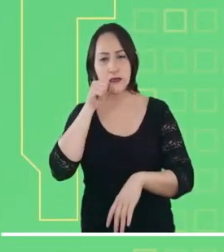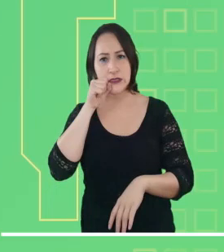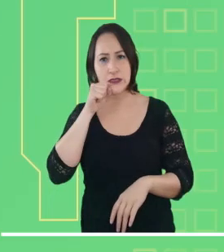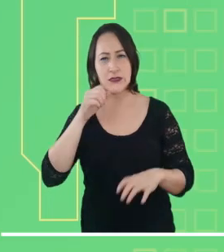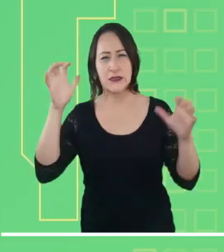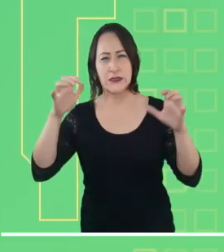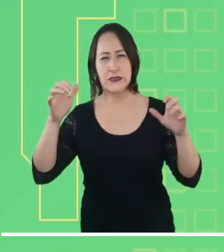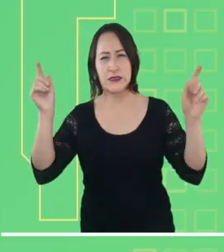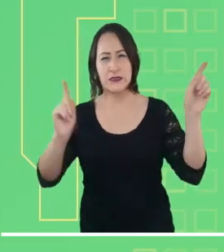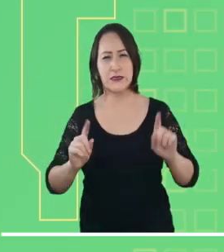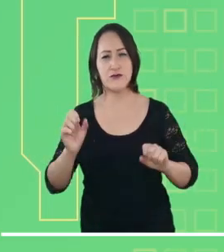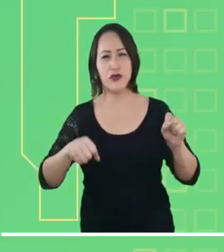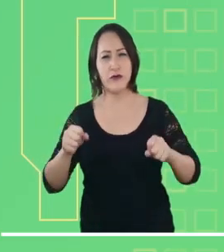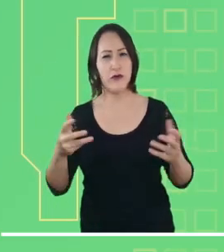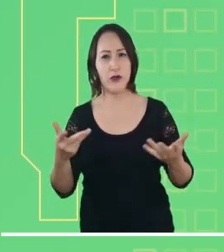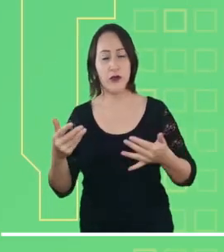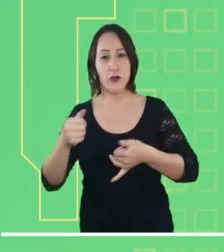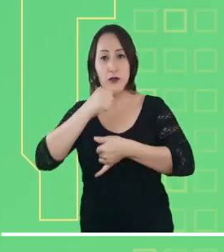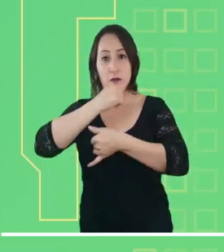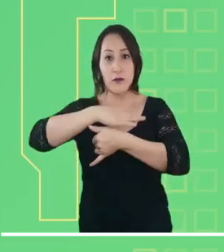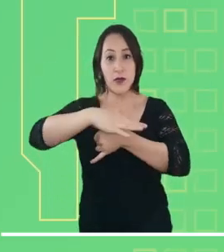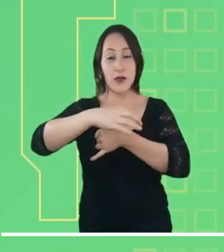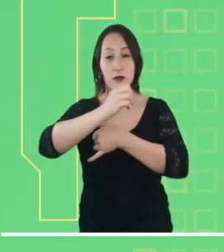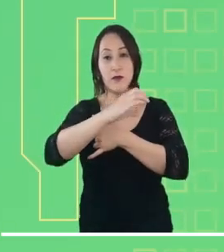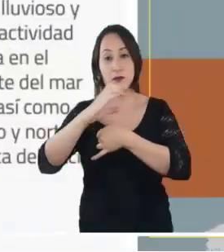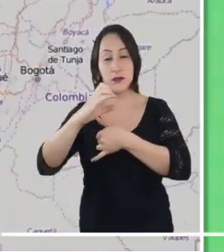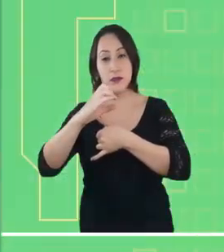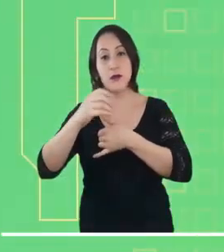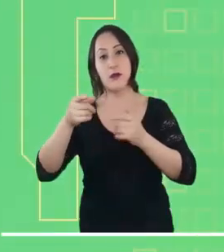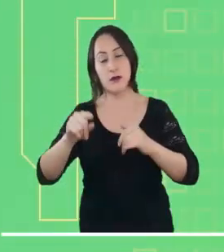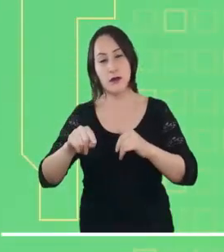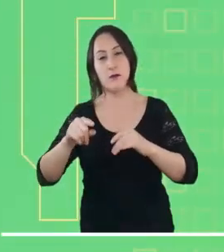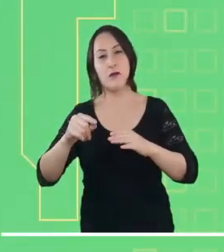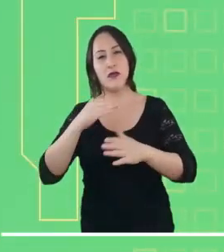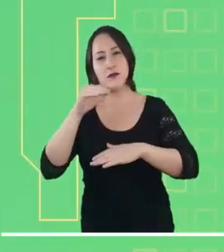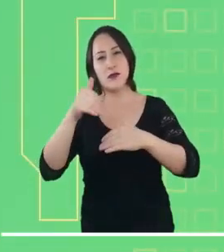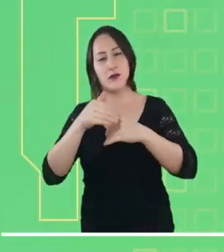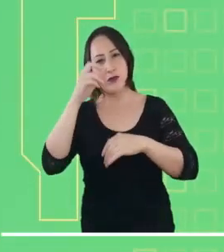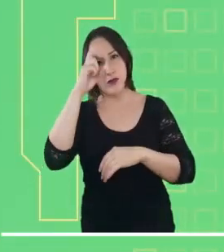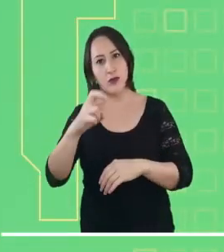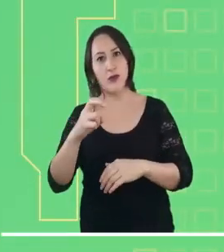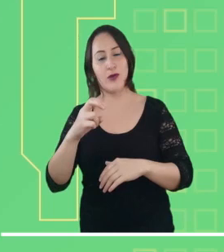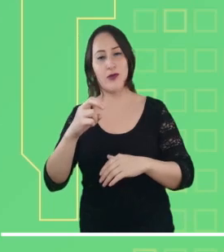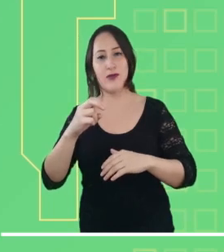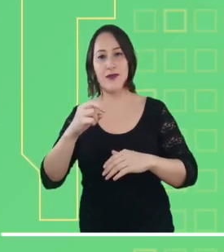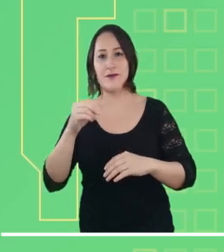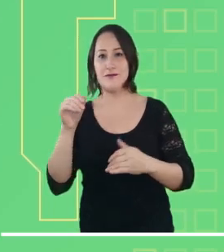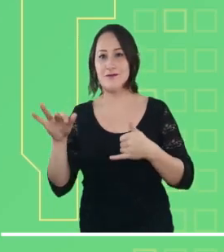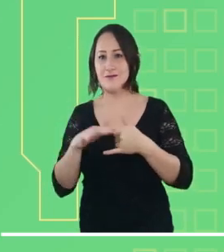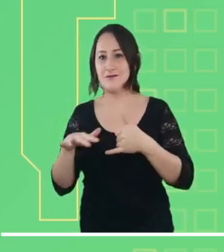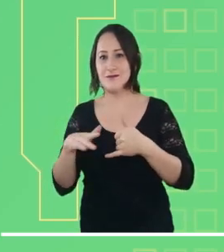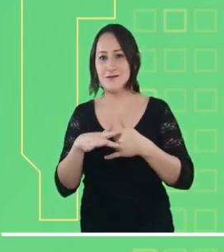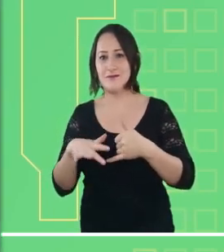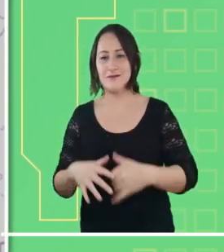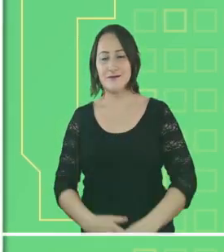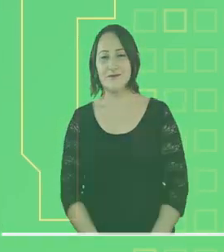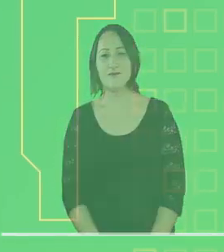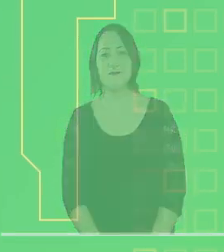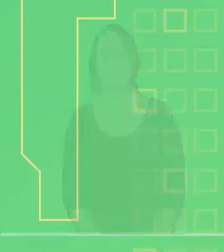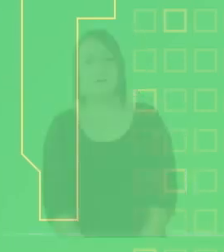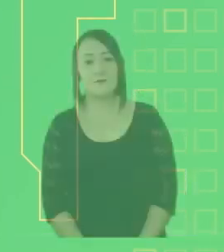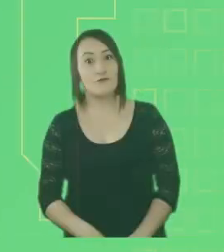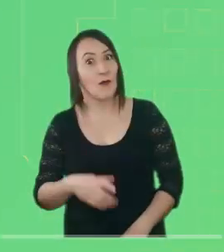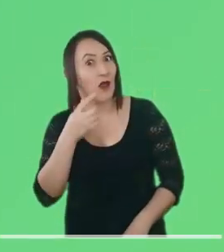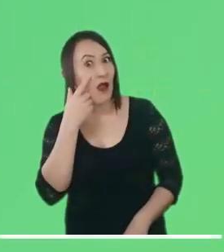Nariño. Alerta naranja por tiempo lluvioso y posible actividad eléctrica en el occidente del Mar Caribe, así como en el centro y norte de la cuenca